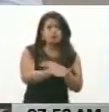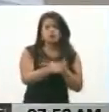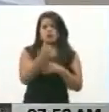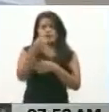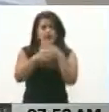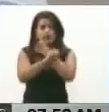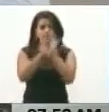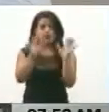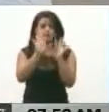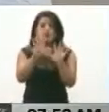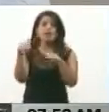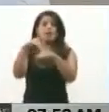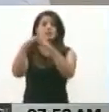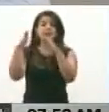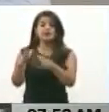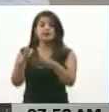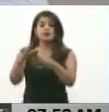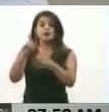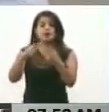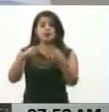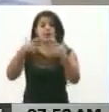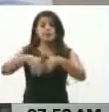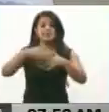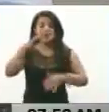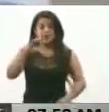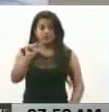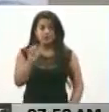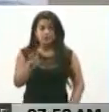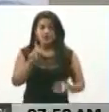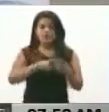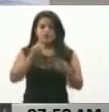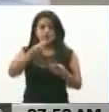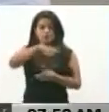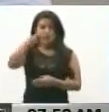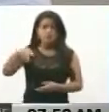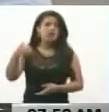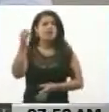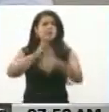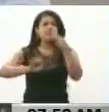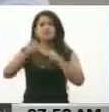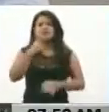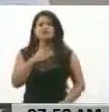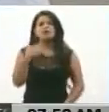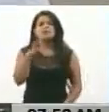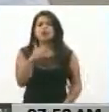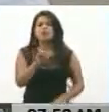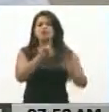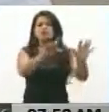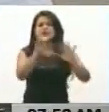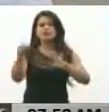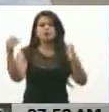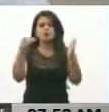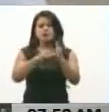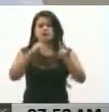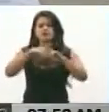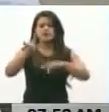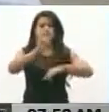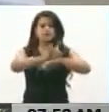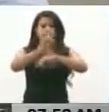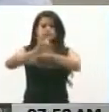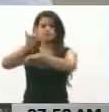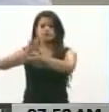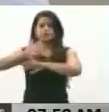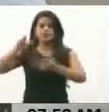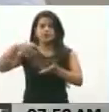los compañeros del Ministerio, CanTV y Movilnet, estamos hablando de aproximadamente unos 600.000 decodificadores que han sido distribuidos a través